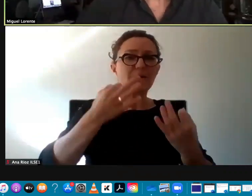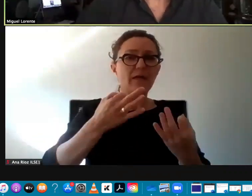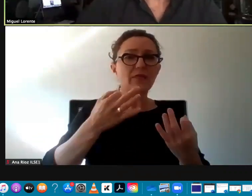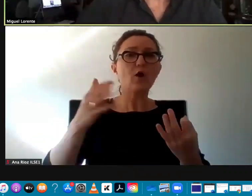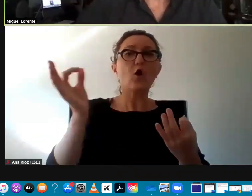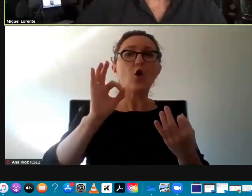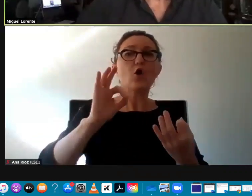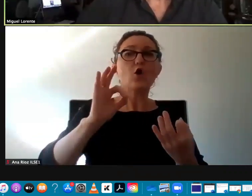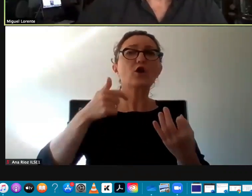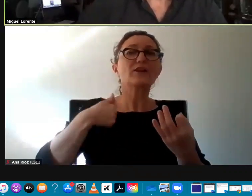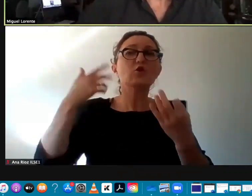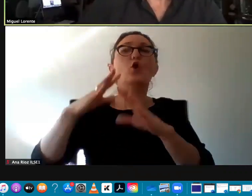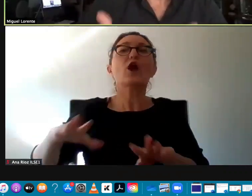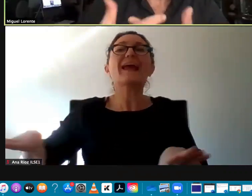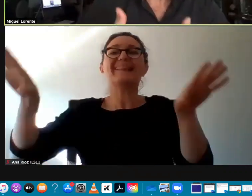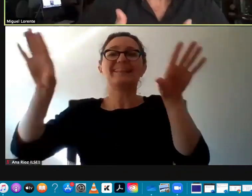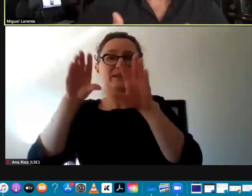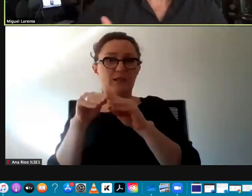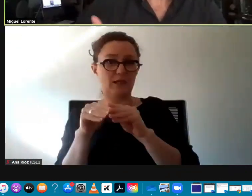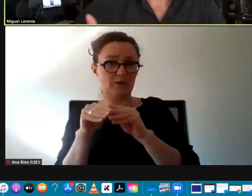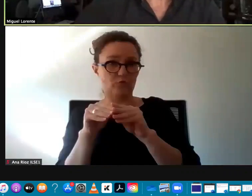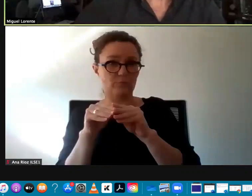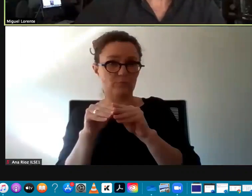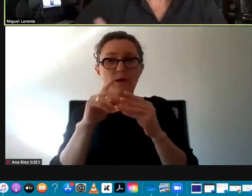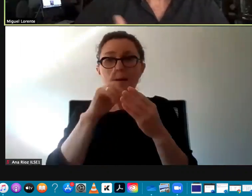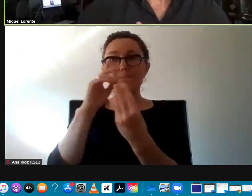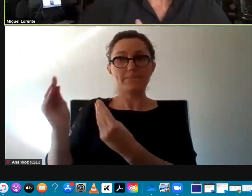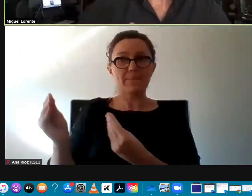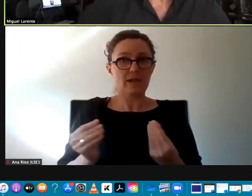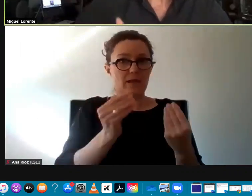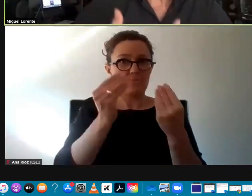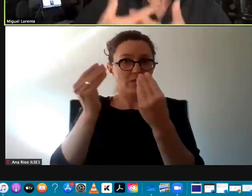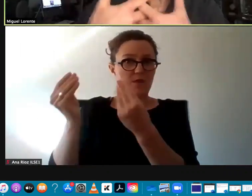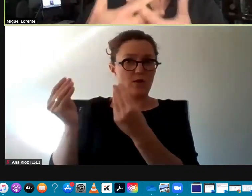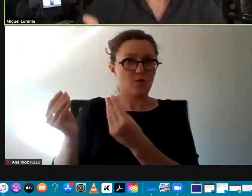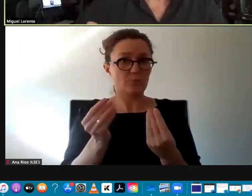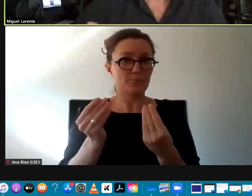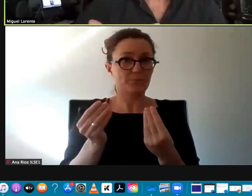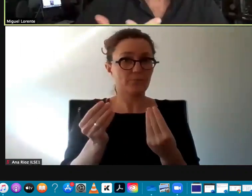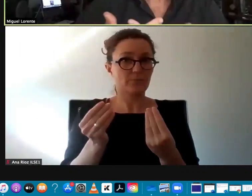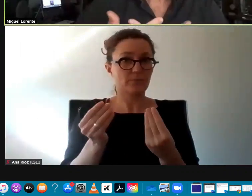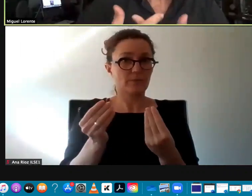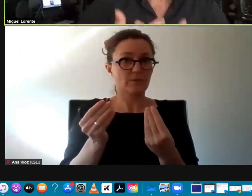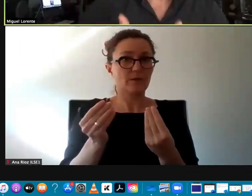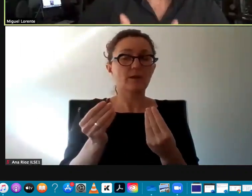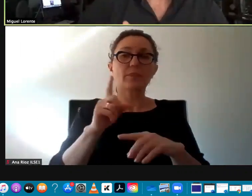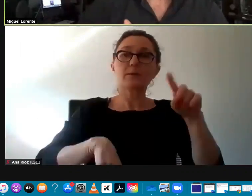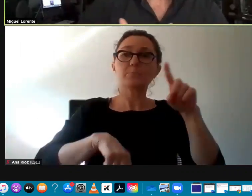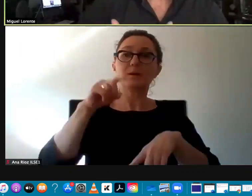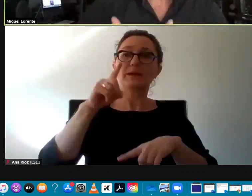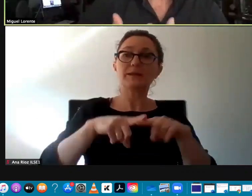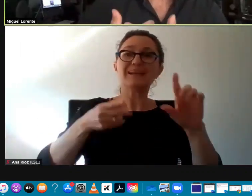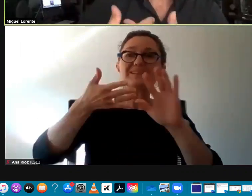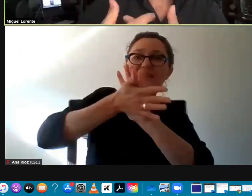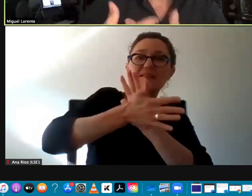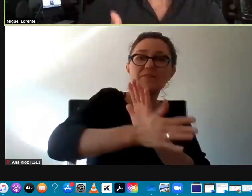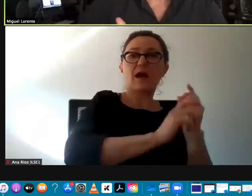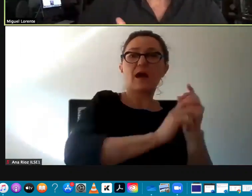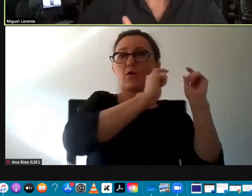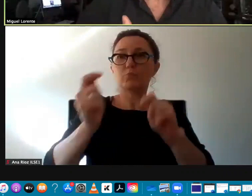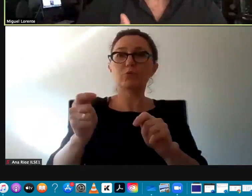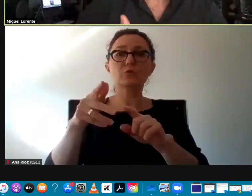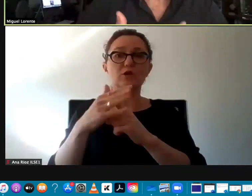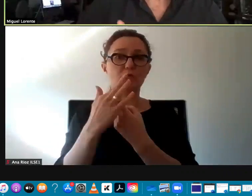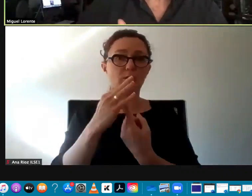es, de alguna manera, lo que la percepción facilita a través del significado que se le otorga. En ese sentido,